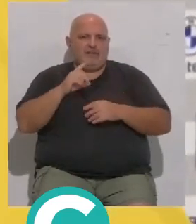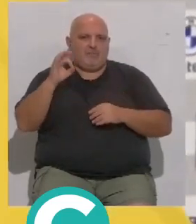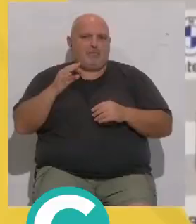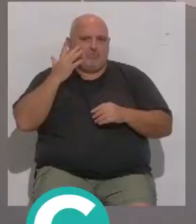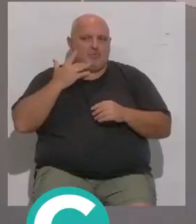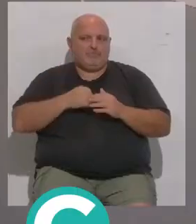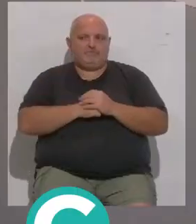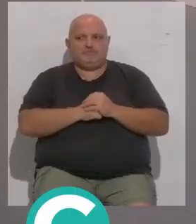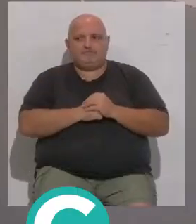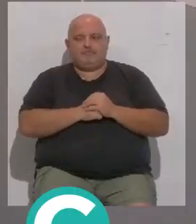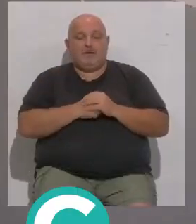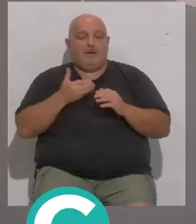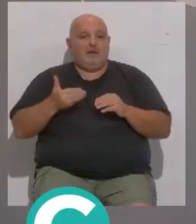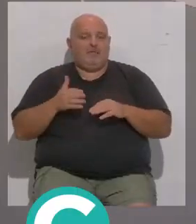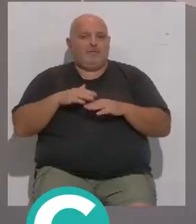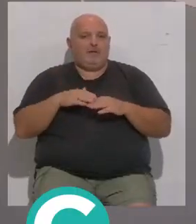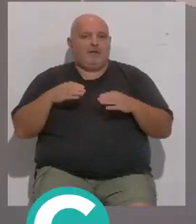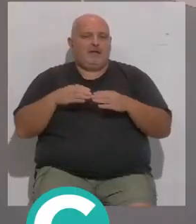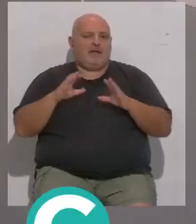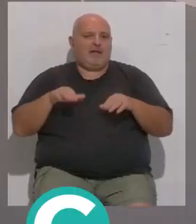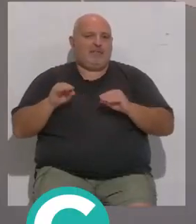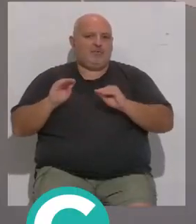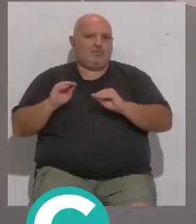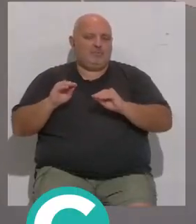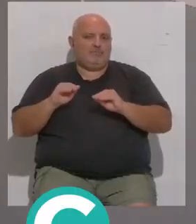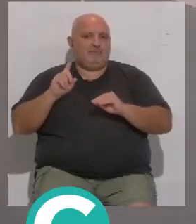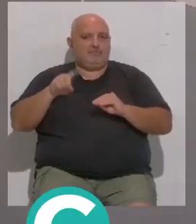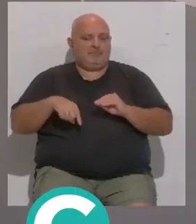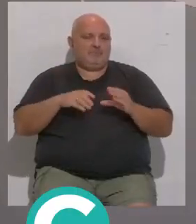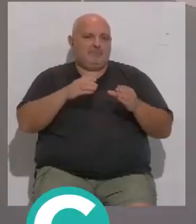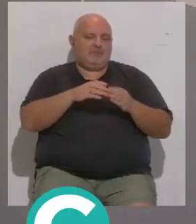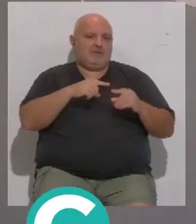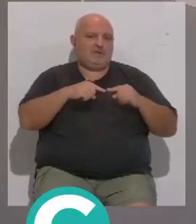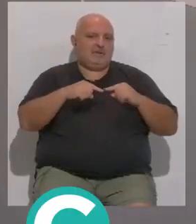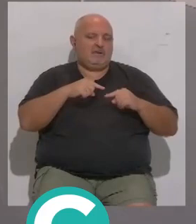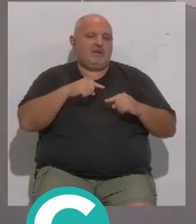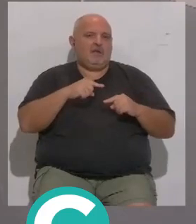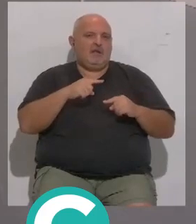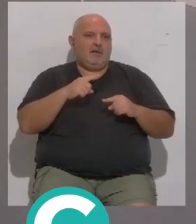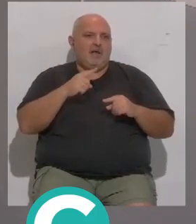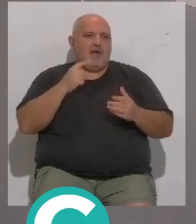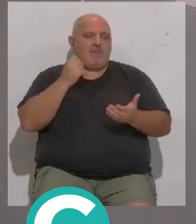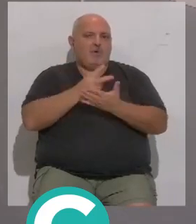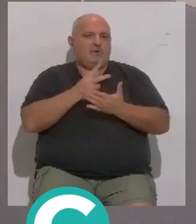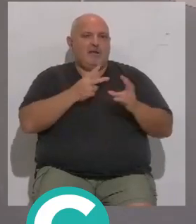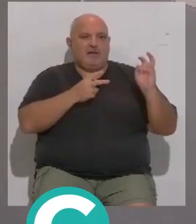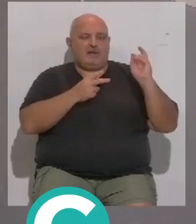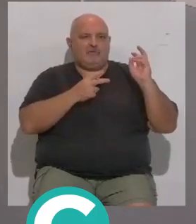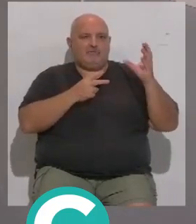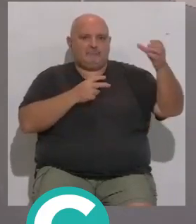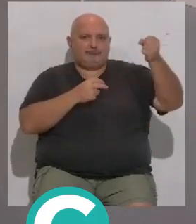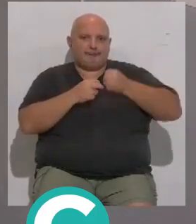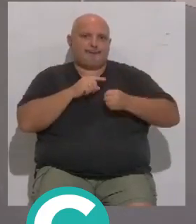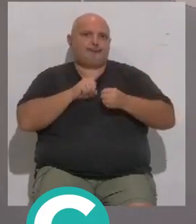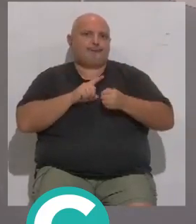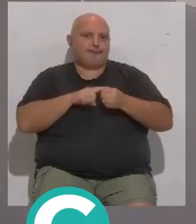gustaría. Importante para el Cádiz Club de Fútbol y para su técnico Sergio, que apostó por él cuando vino y